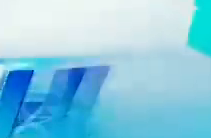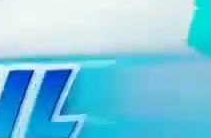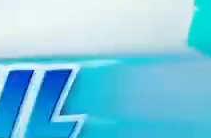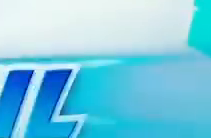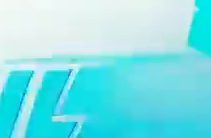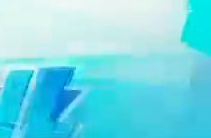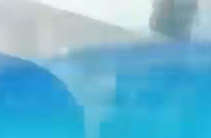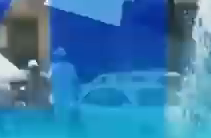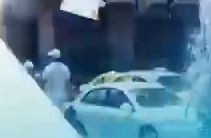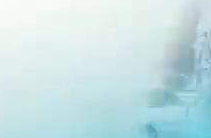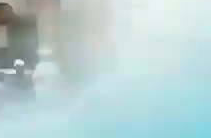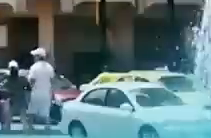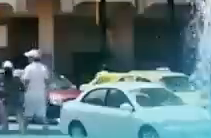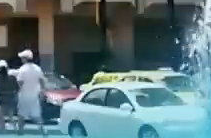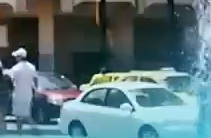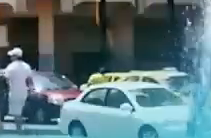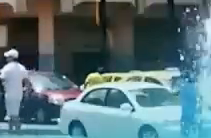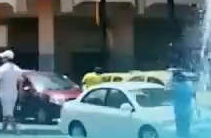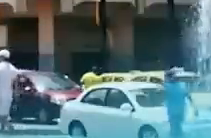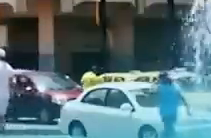artístico.